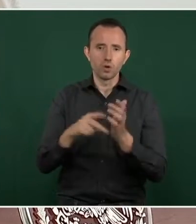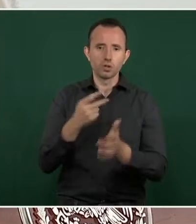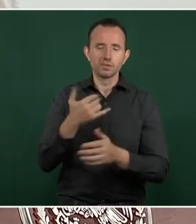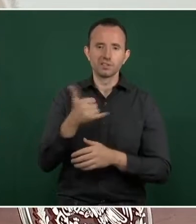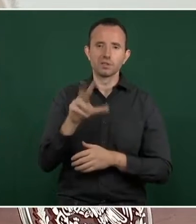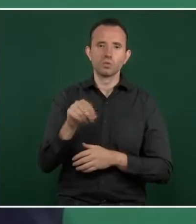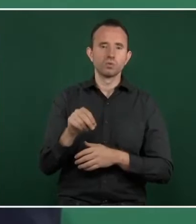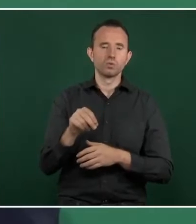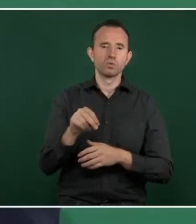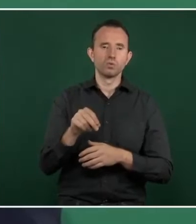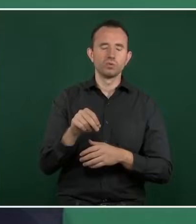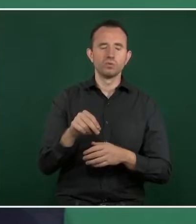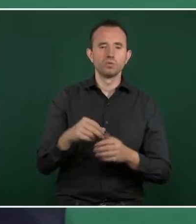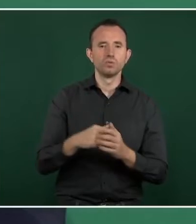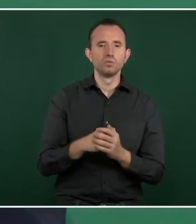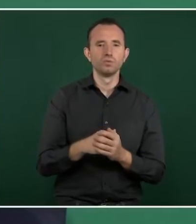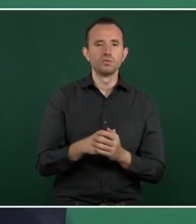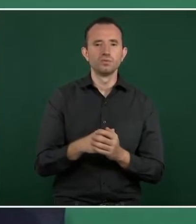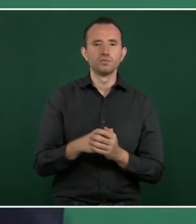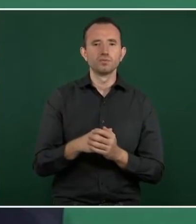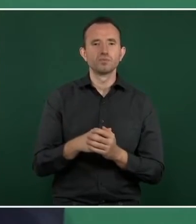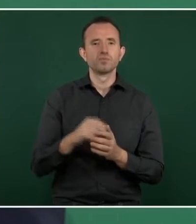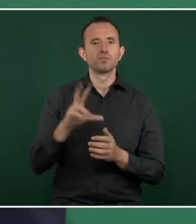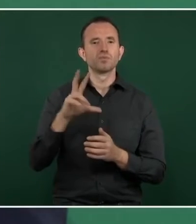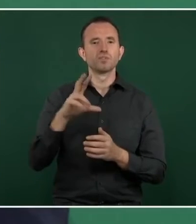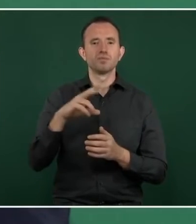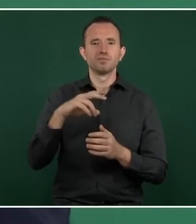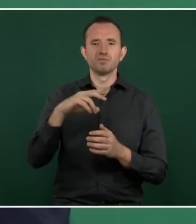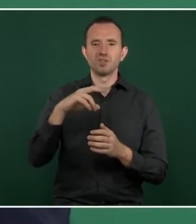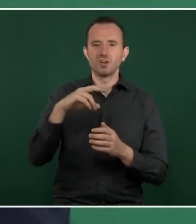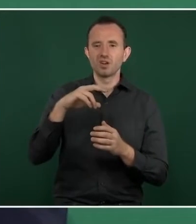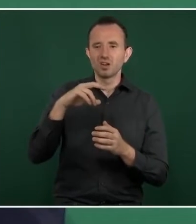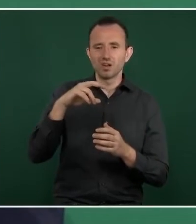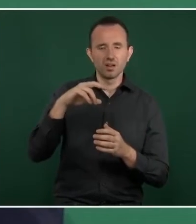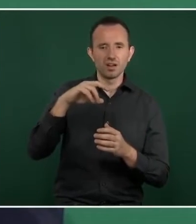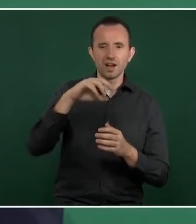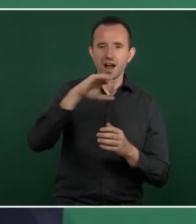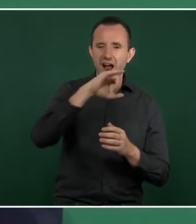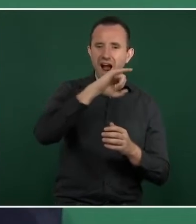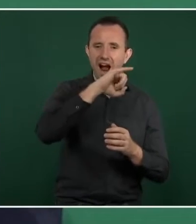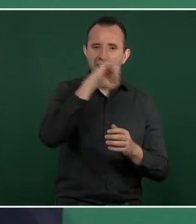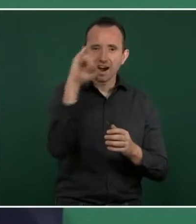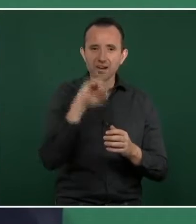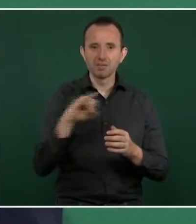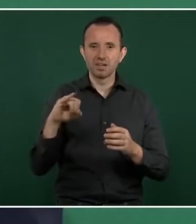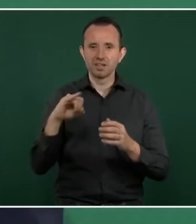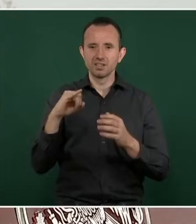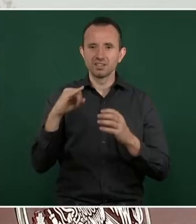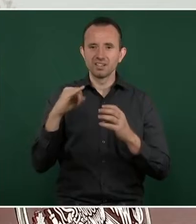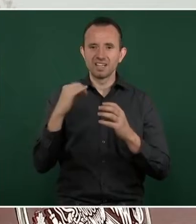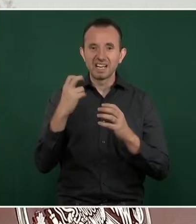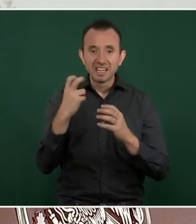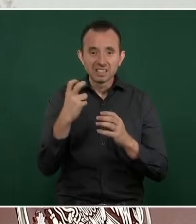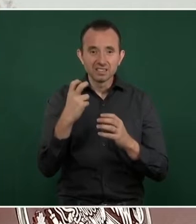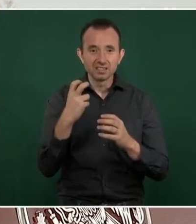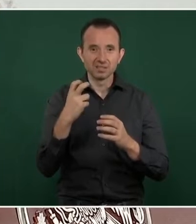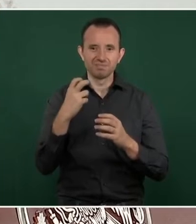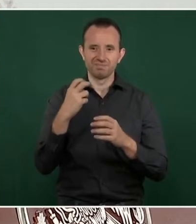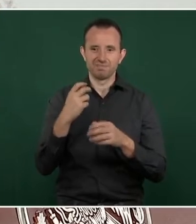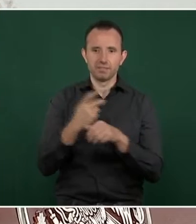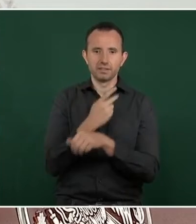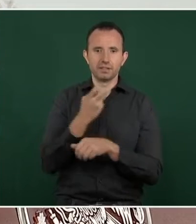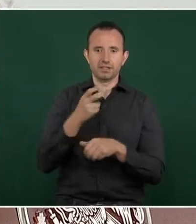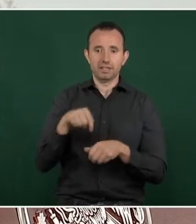que nunca más se den estos lamentables hechos en nuestro país.